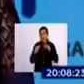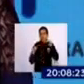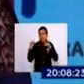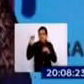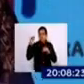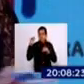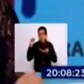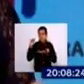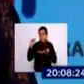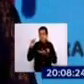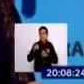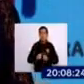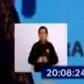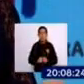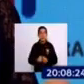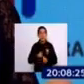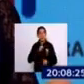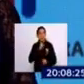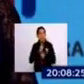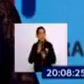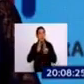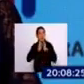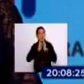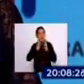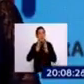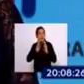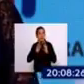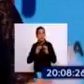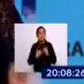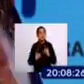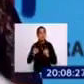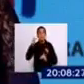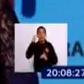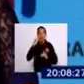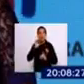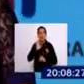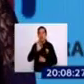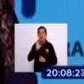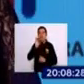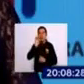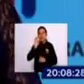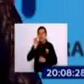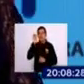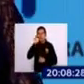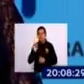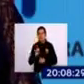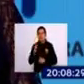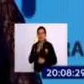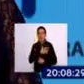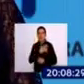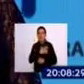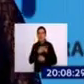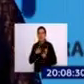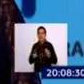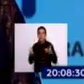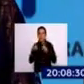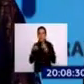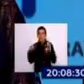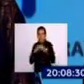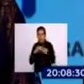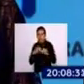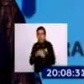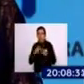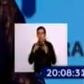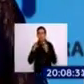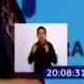32.4%. Este ha sido el resultado con el 99% de confiabilidad de nuestro